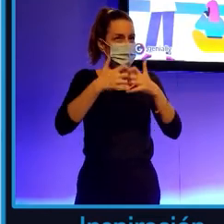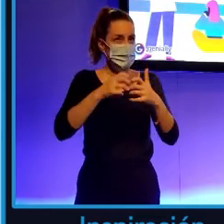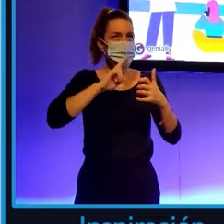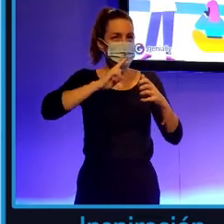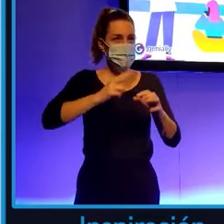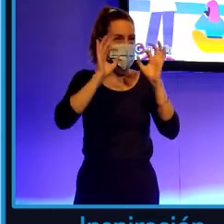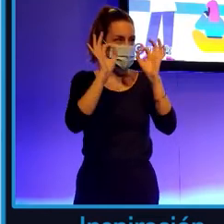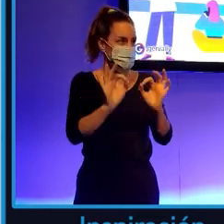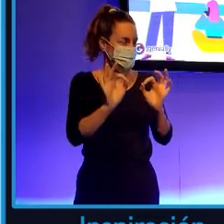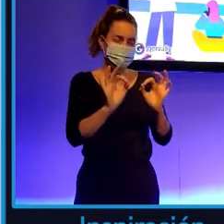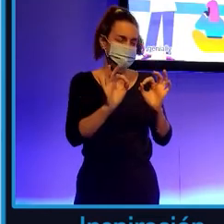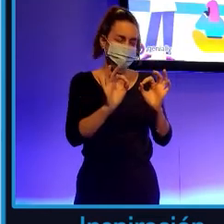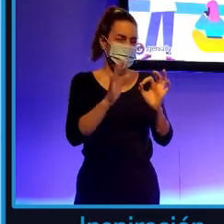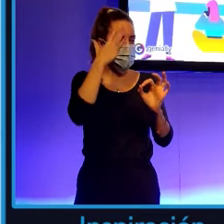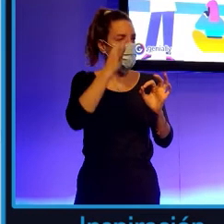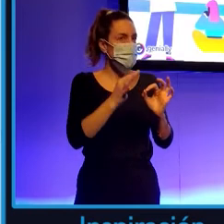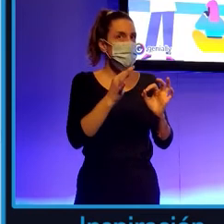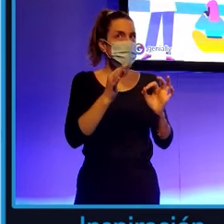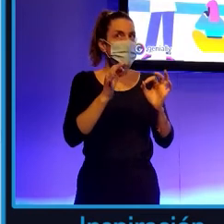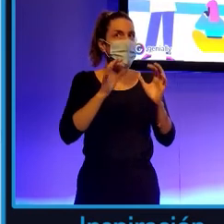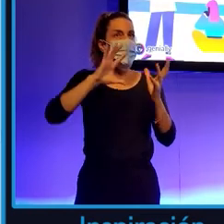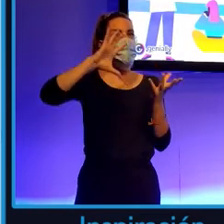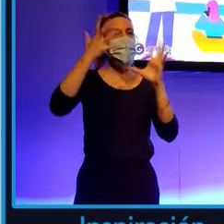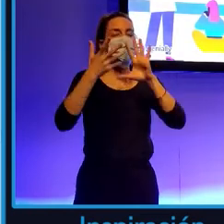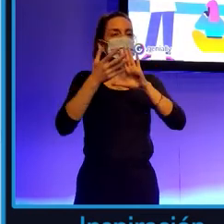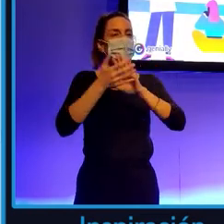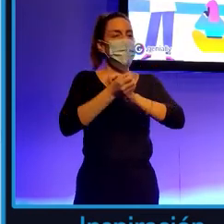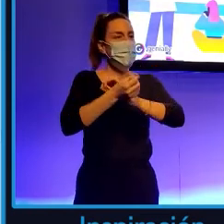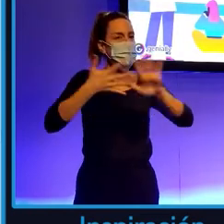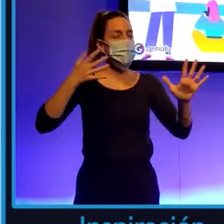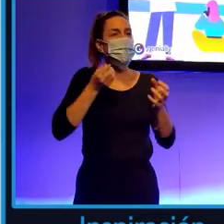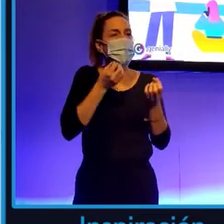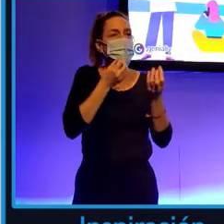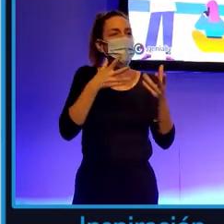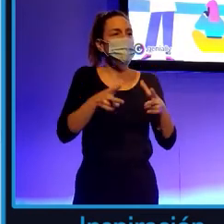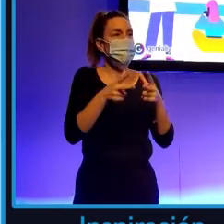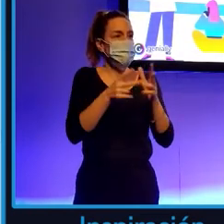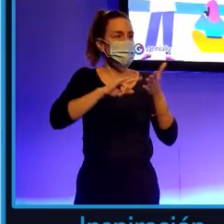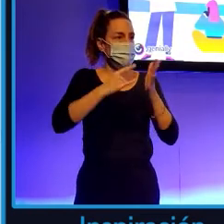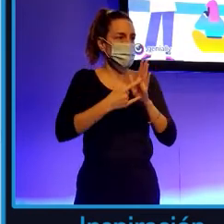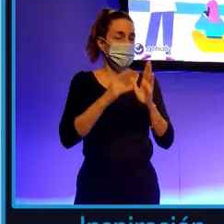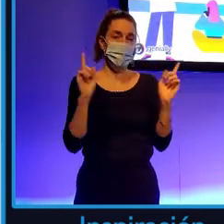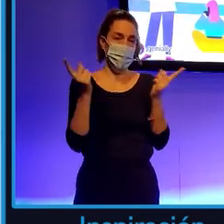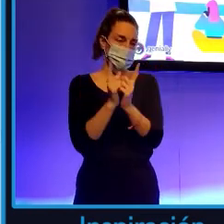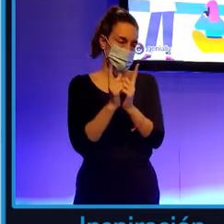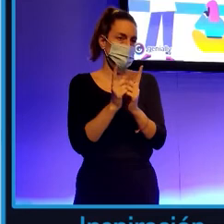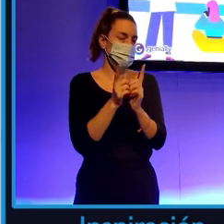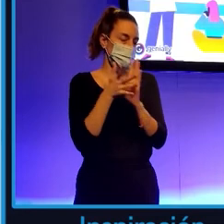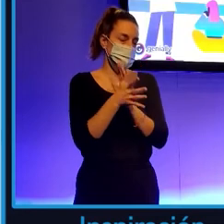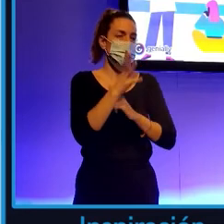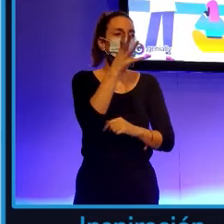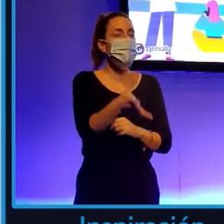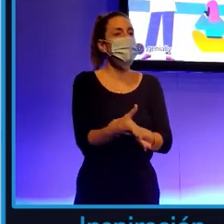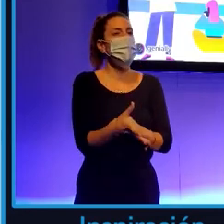industrial sino que debería llamarse de la evolución acelerada info socio tecnológica cortito por qué pues porque